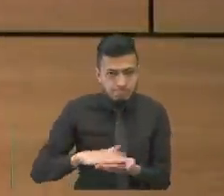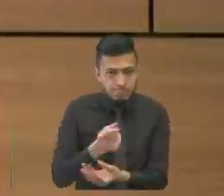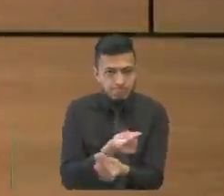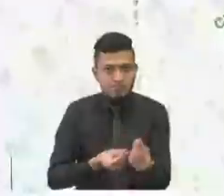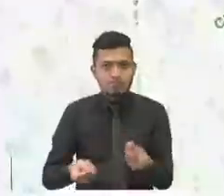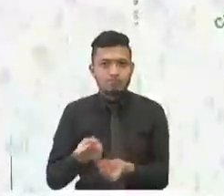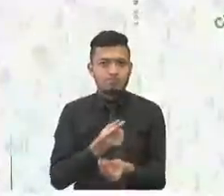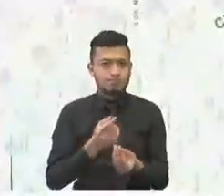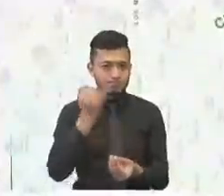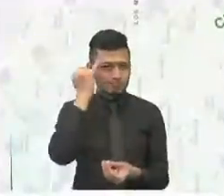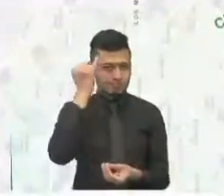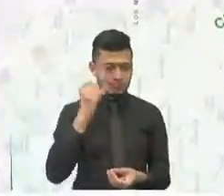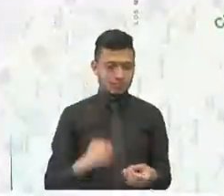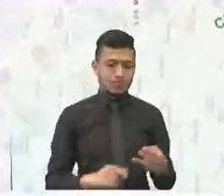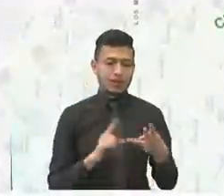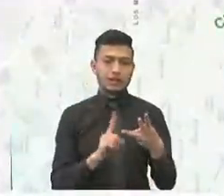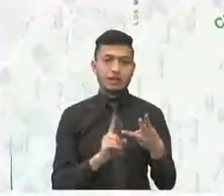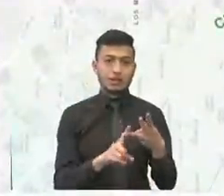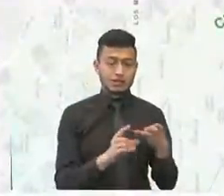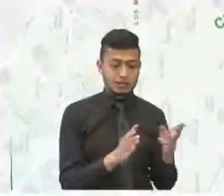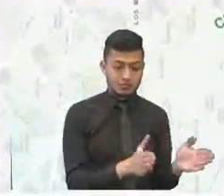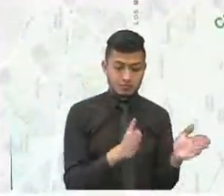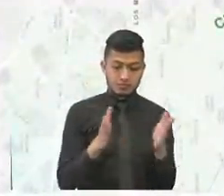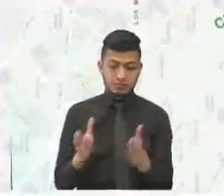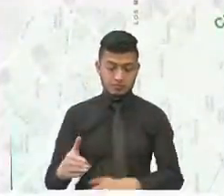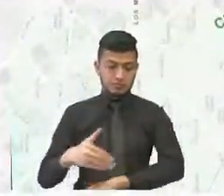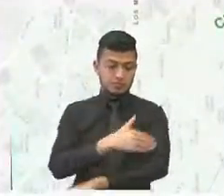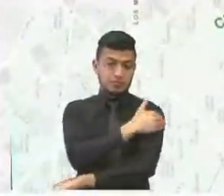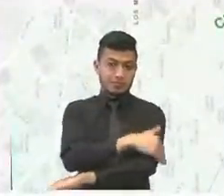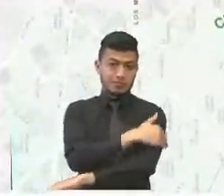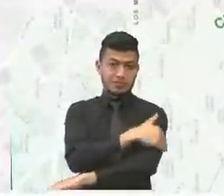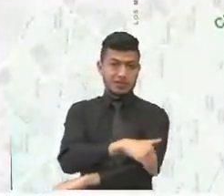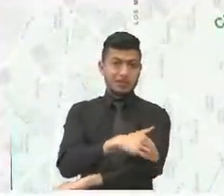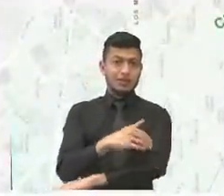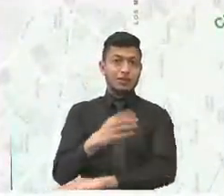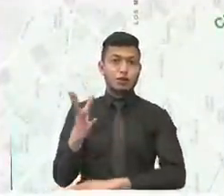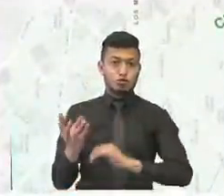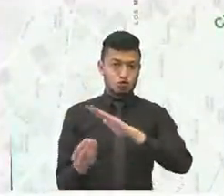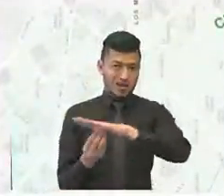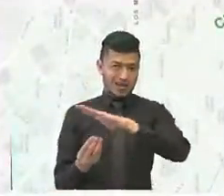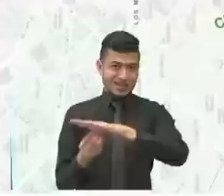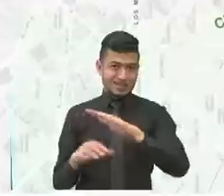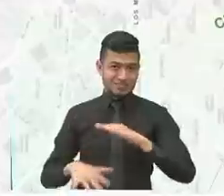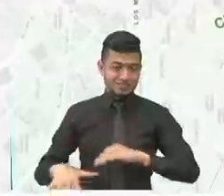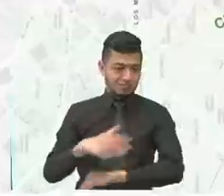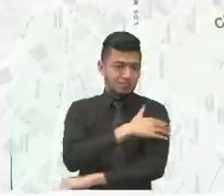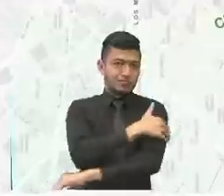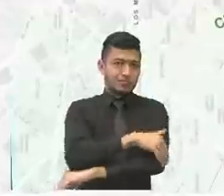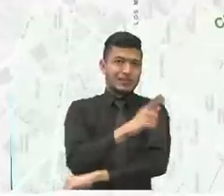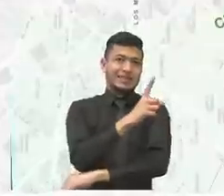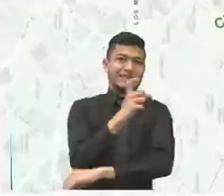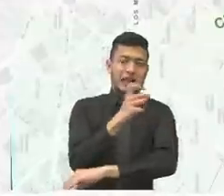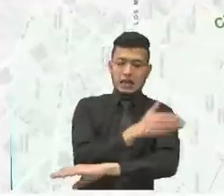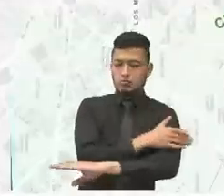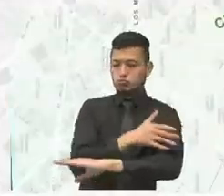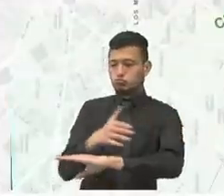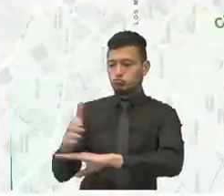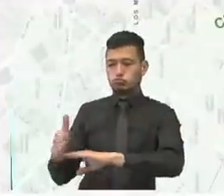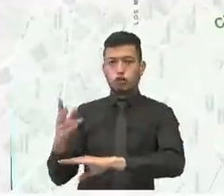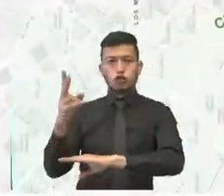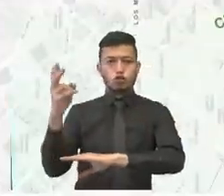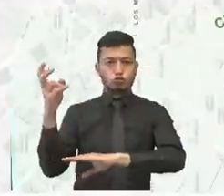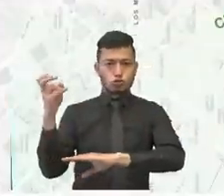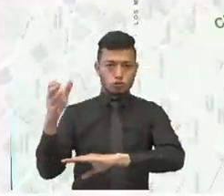Ahora bien, vamos a la tercera séptima. La tercera séptima es la séptima de Usaquén, es la séptima de la 100 a la 200. Esta